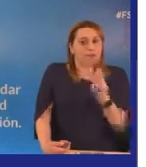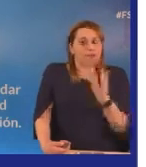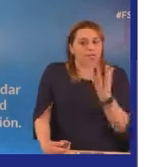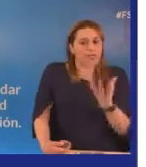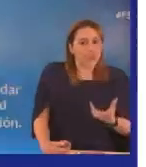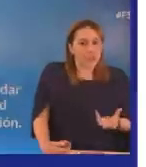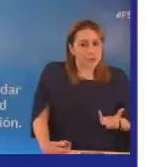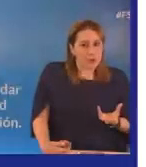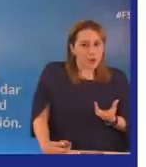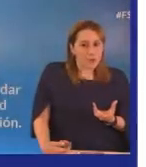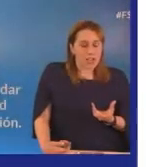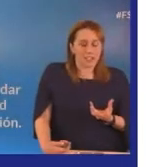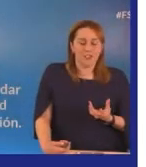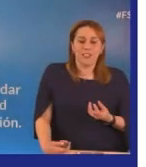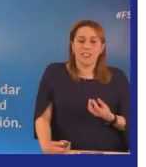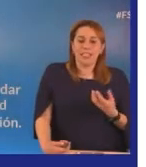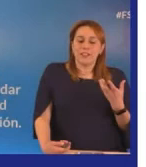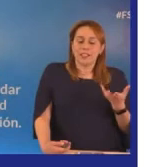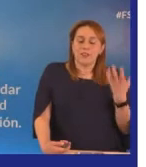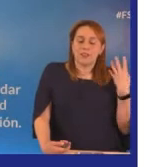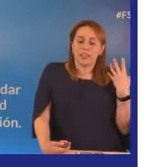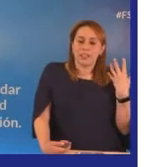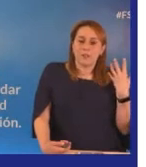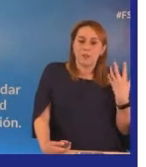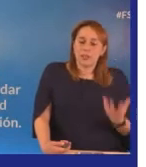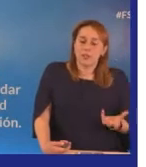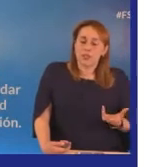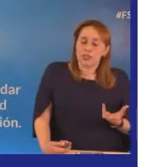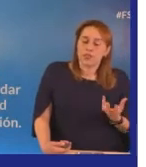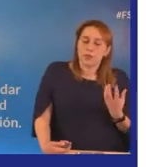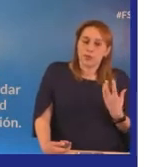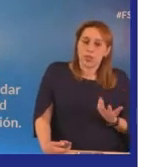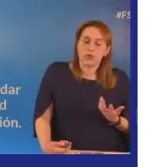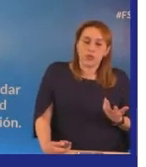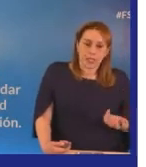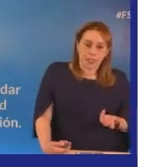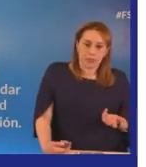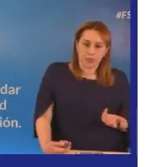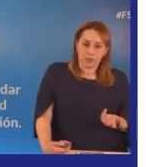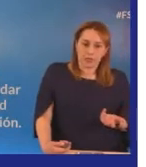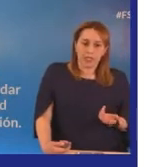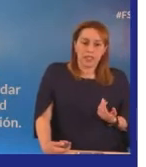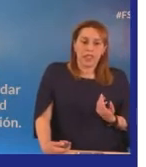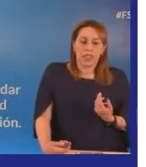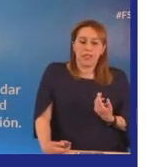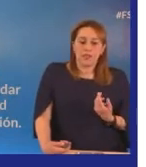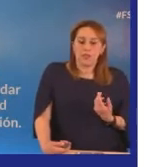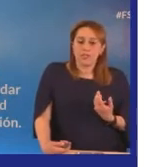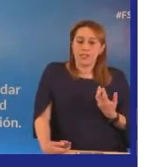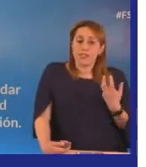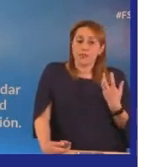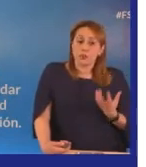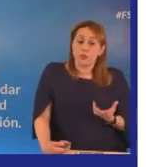todo lo que tiene que ver con el vocabulario, y va a recordar momentos que son emotivos en ellos. Entonces es muy bonita